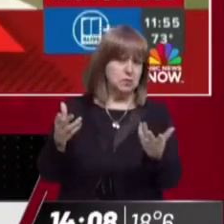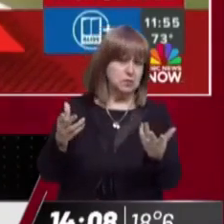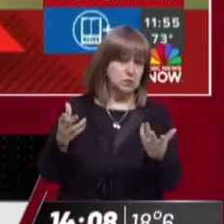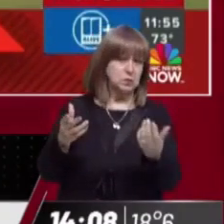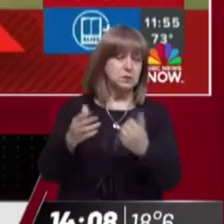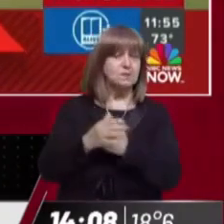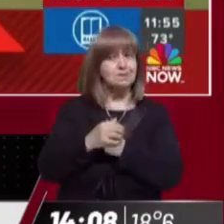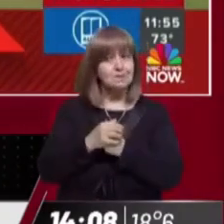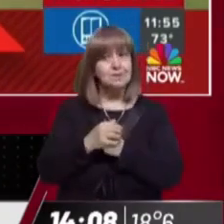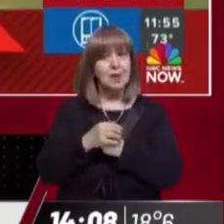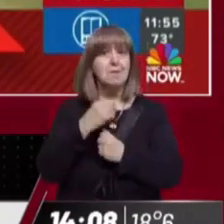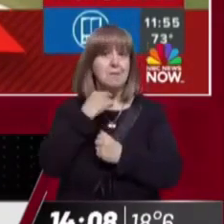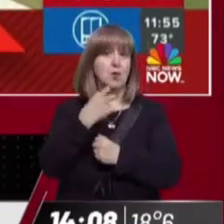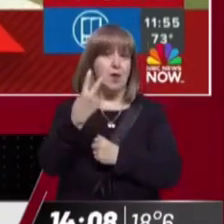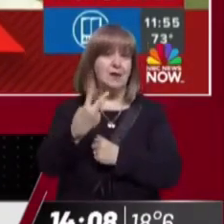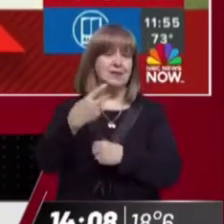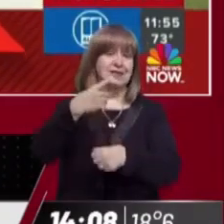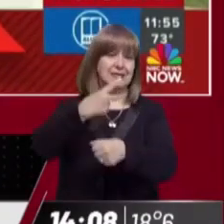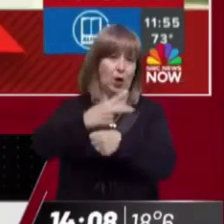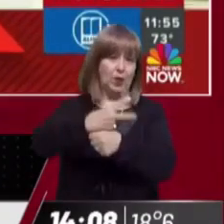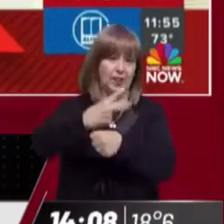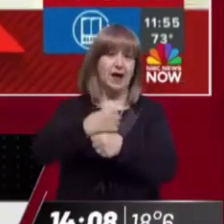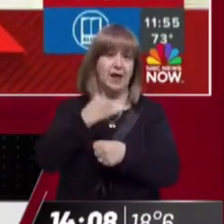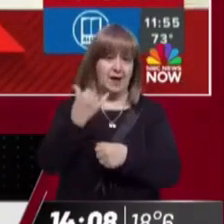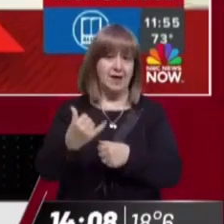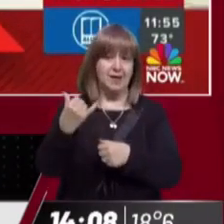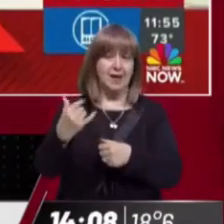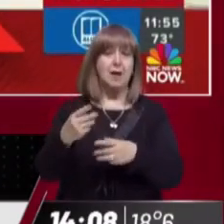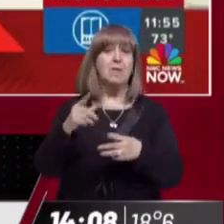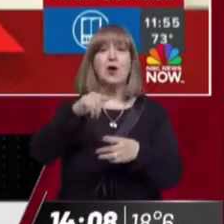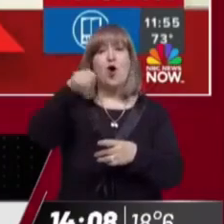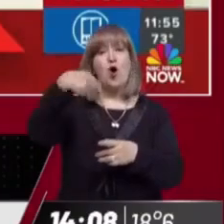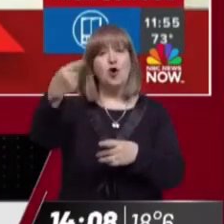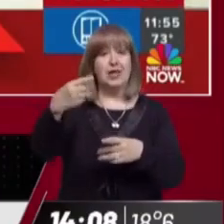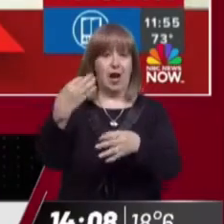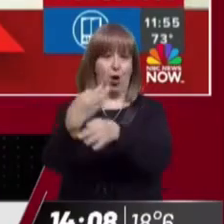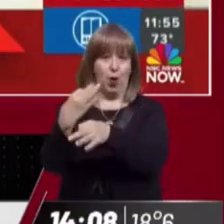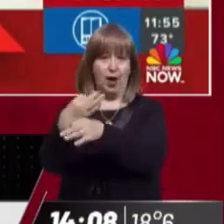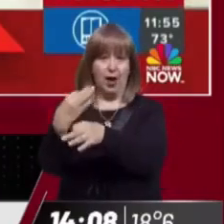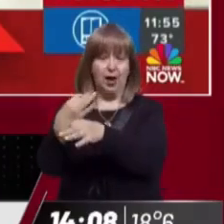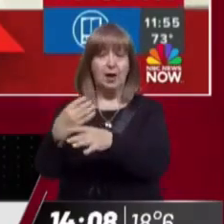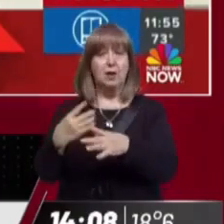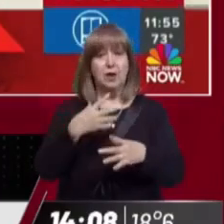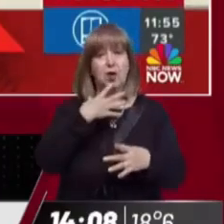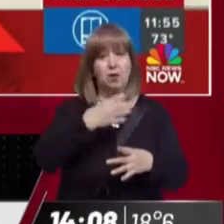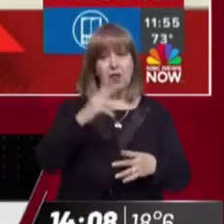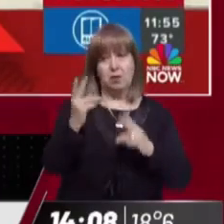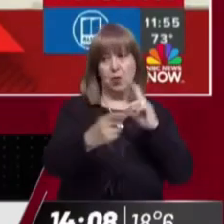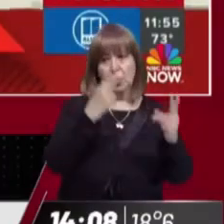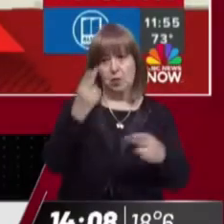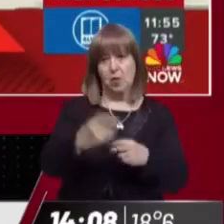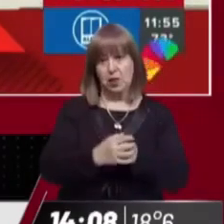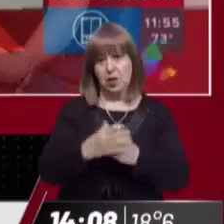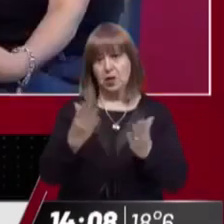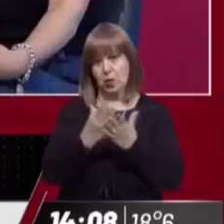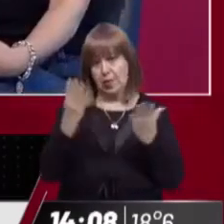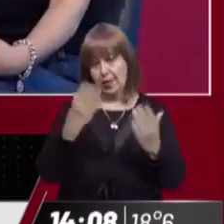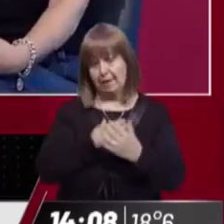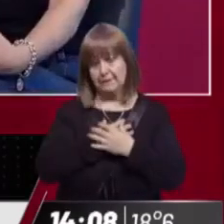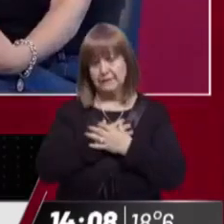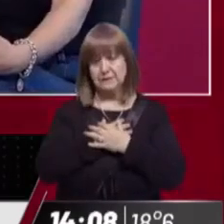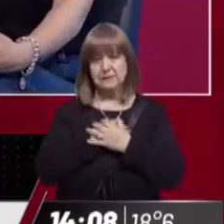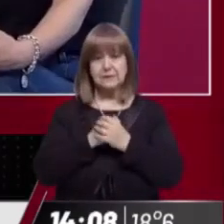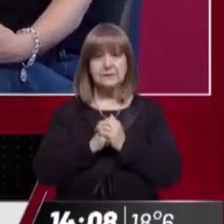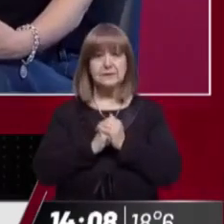no este gracias a Dios no fue este el caso pero para muchas familias hoy Gracias Adrián Hasta